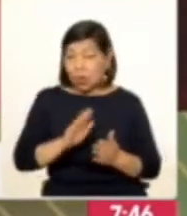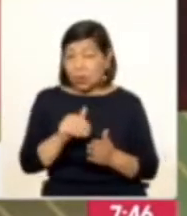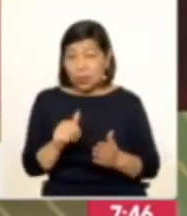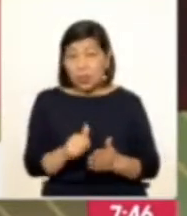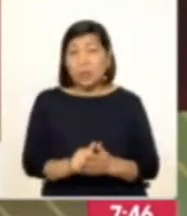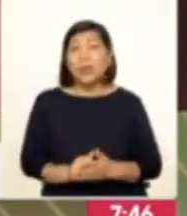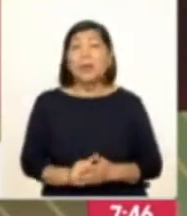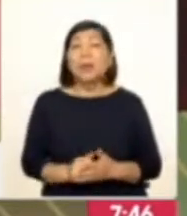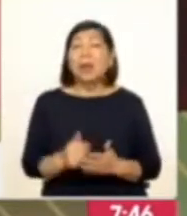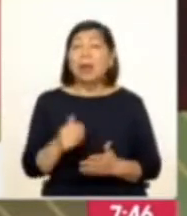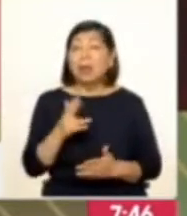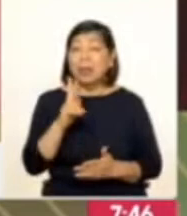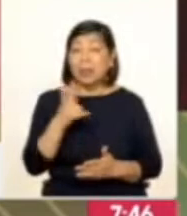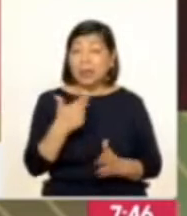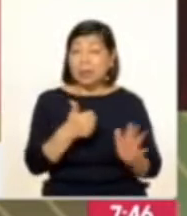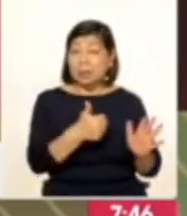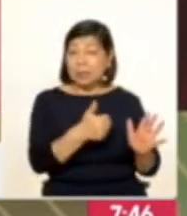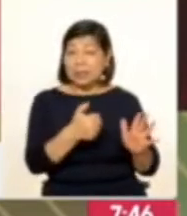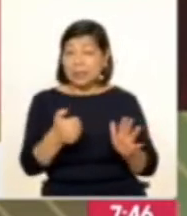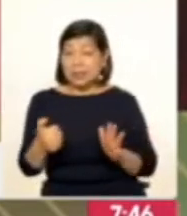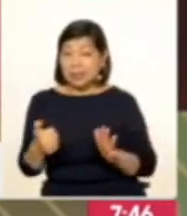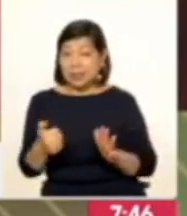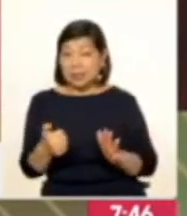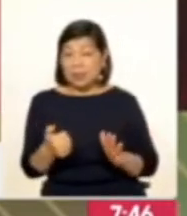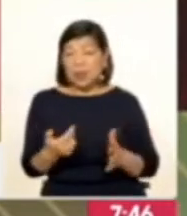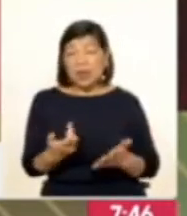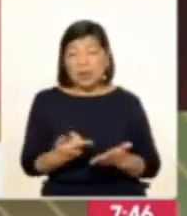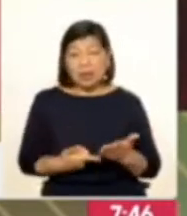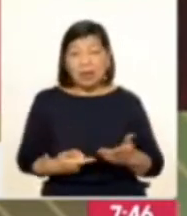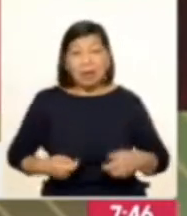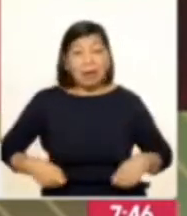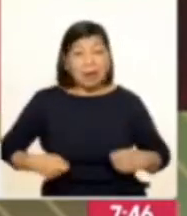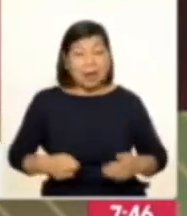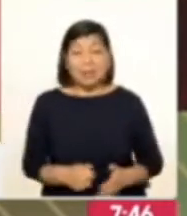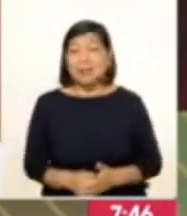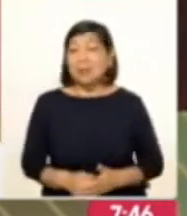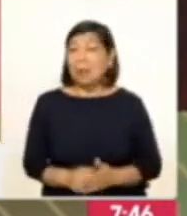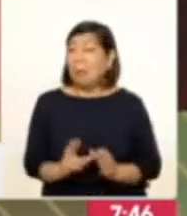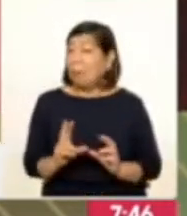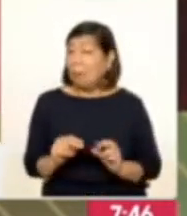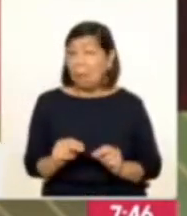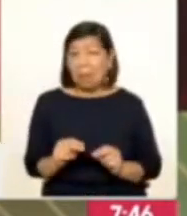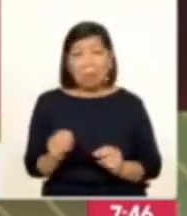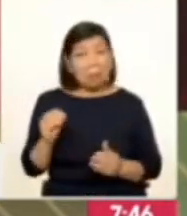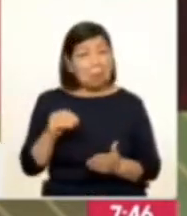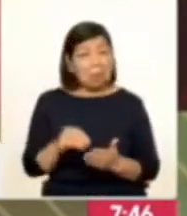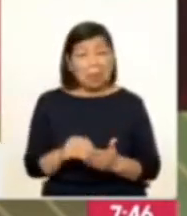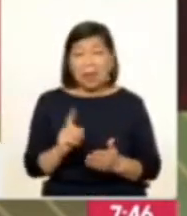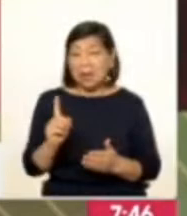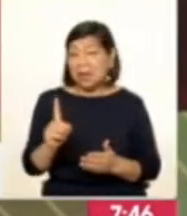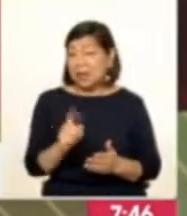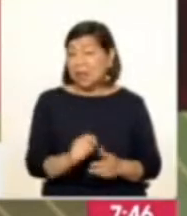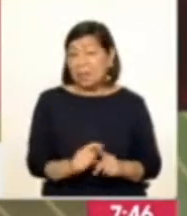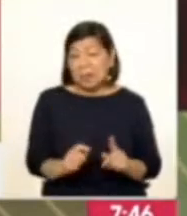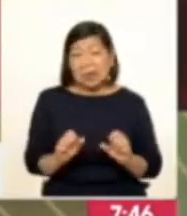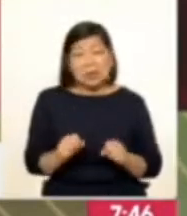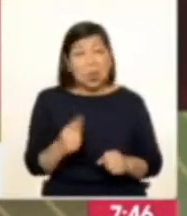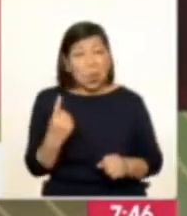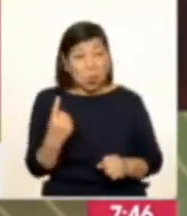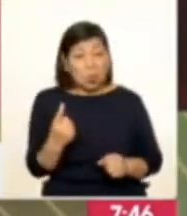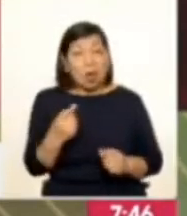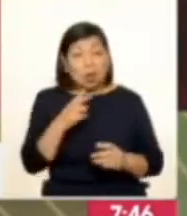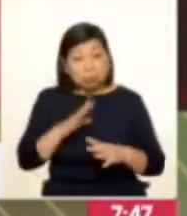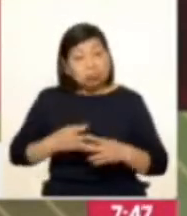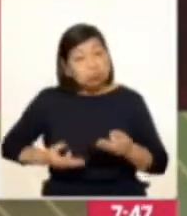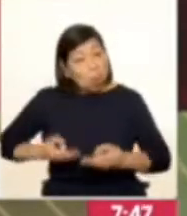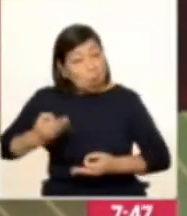el sistema y hay como tres mil seiscientas entidades que gastan O sea no tenemos ni siquiera para poner un auditor en cada entidad y aunque sea un